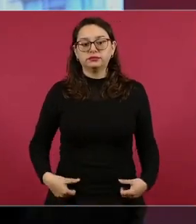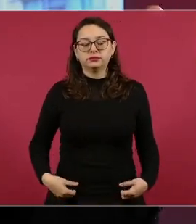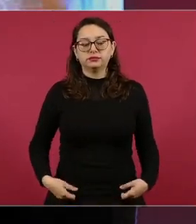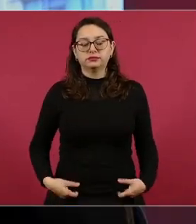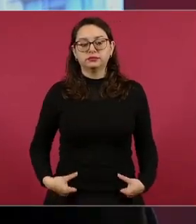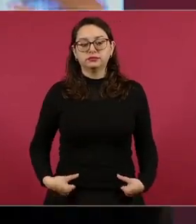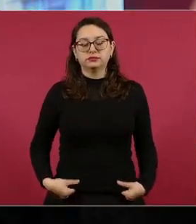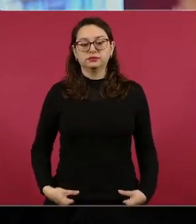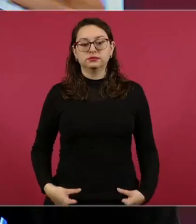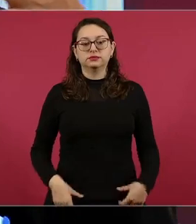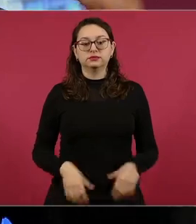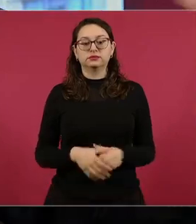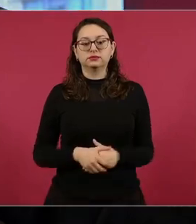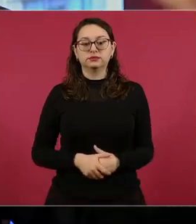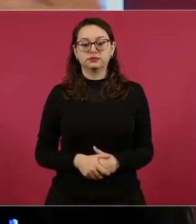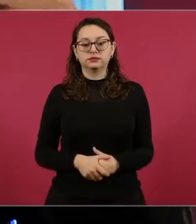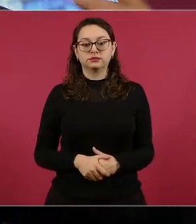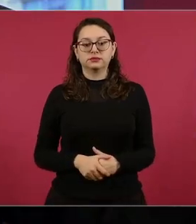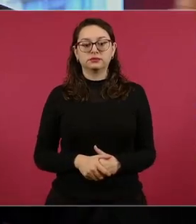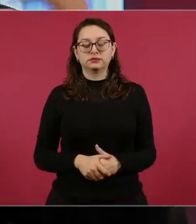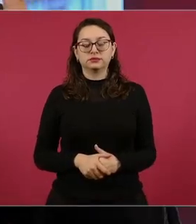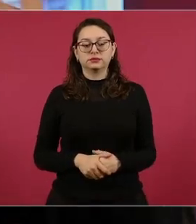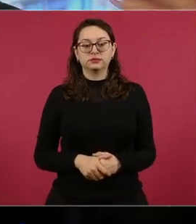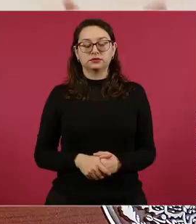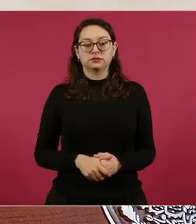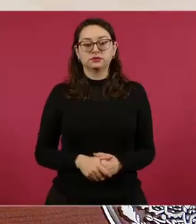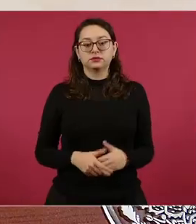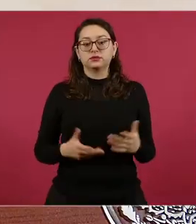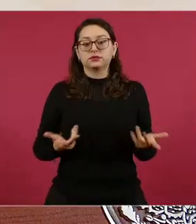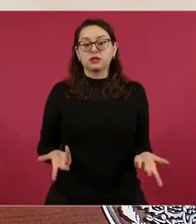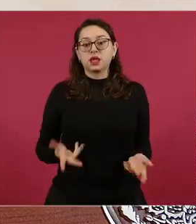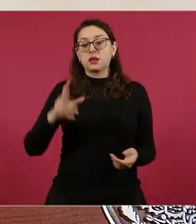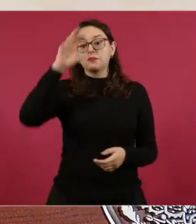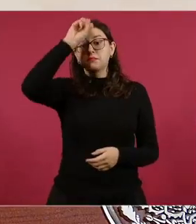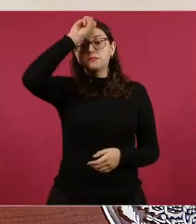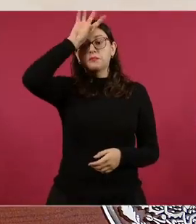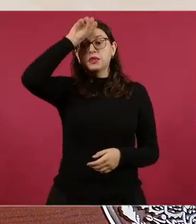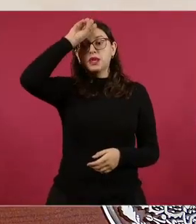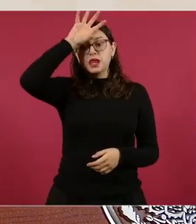Tenía todas las empresas mineras